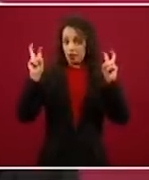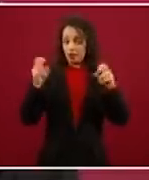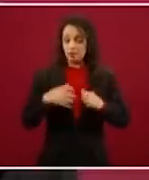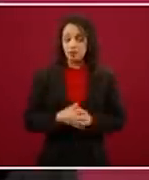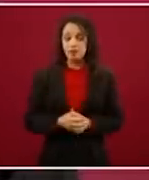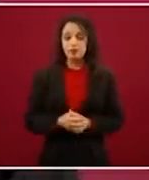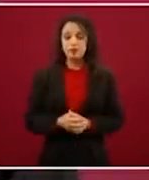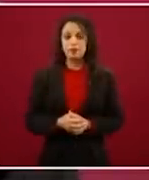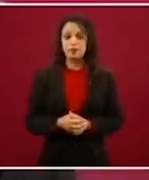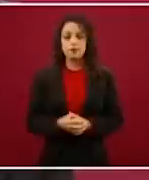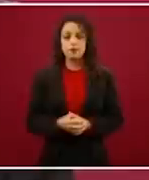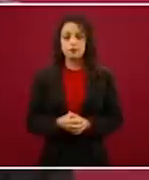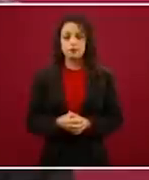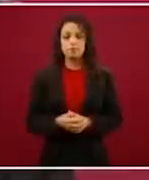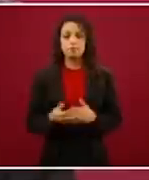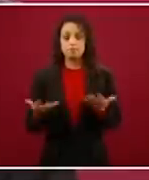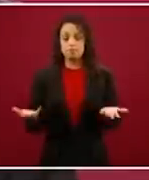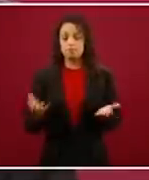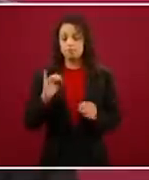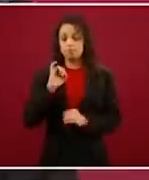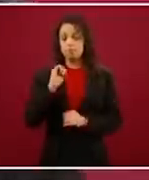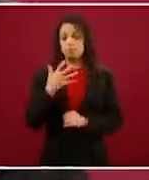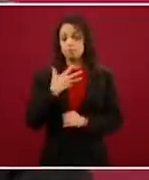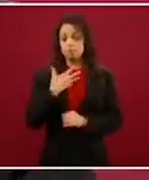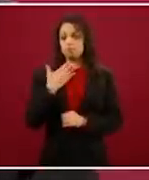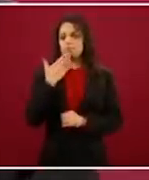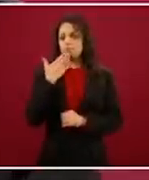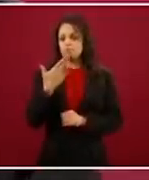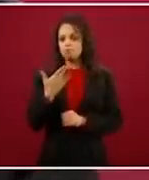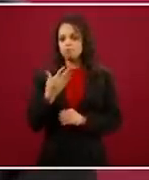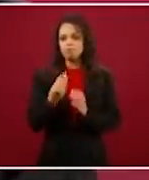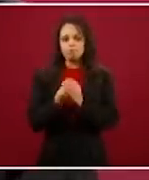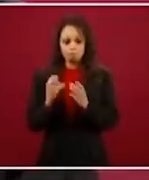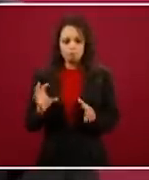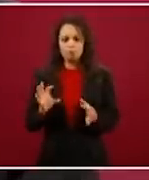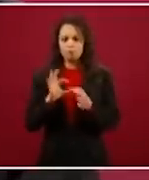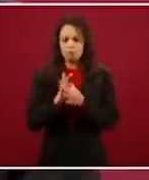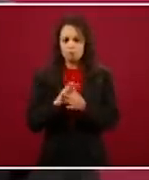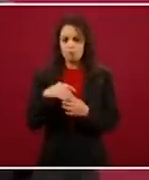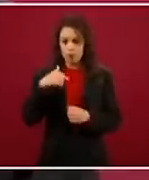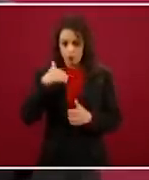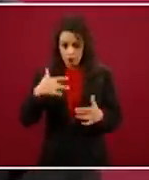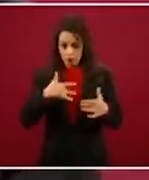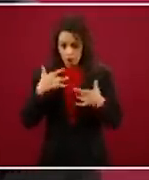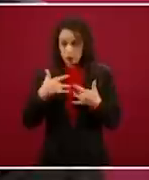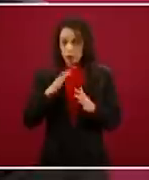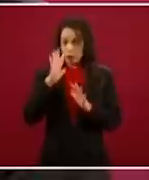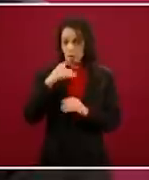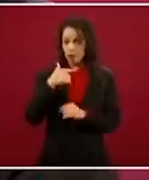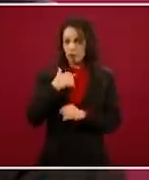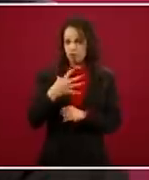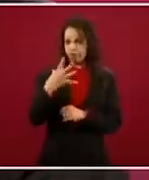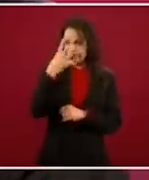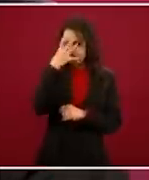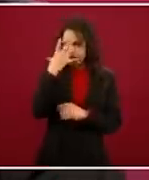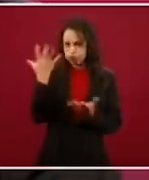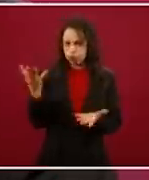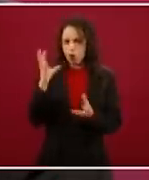hay coincidencia. No tengo nada de qué avergonzarme, no tengo problema de